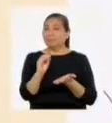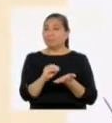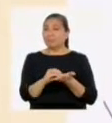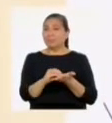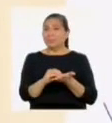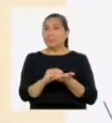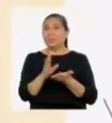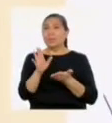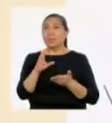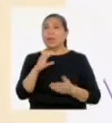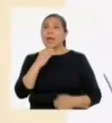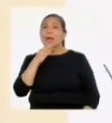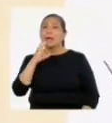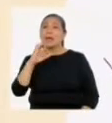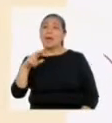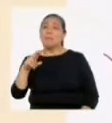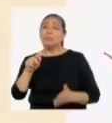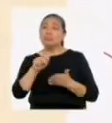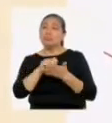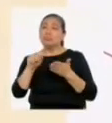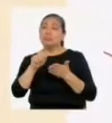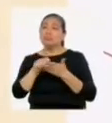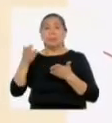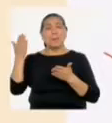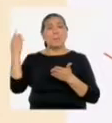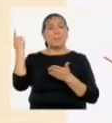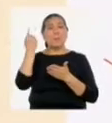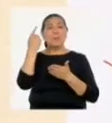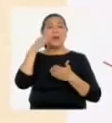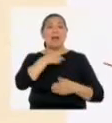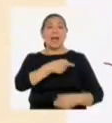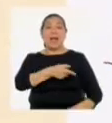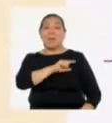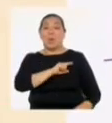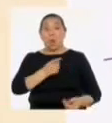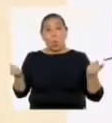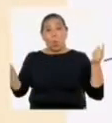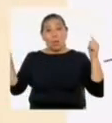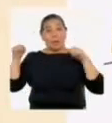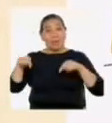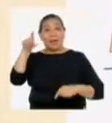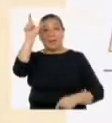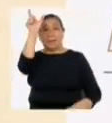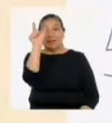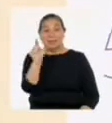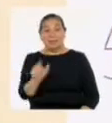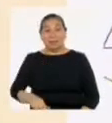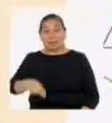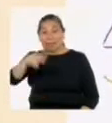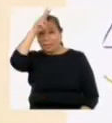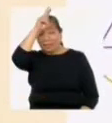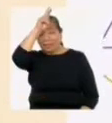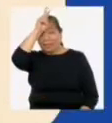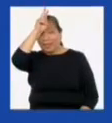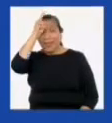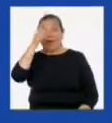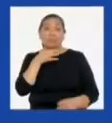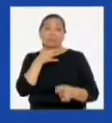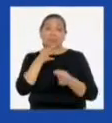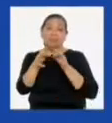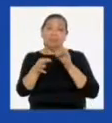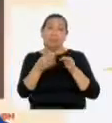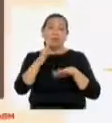Además, sobre las capullanas analizamos los escritos que realizaron los primeros españoles que llegaron al Tahuantinsuyo y tuvieron noticias de ellas.